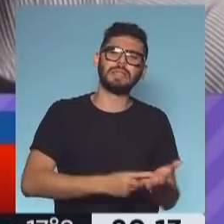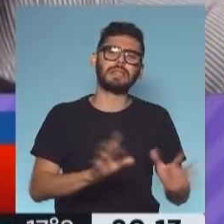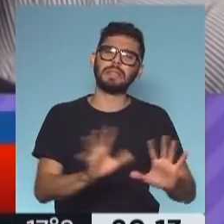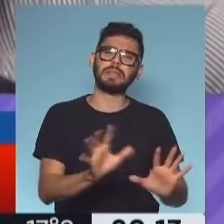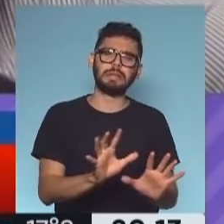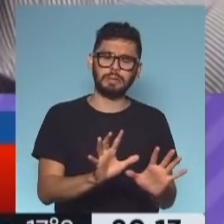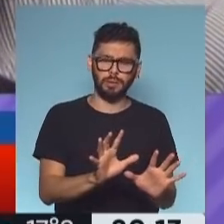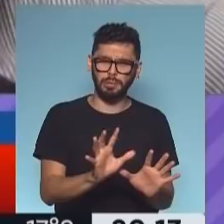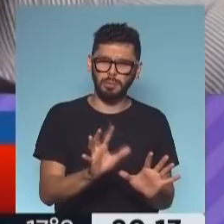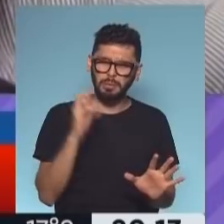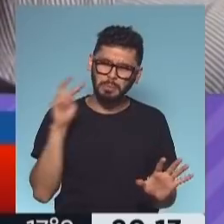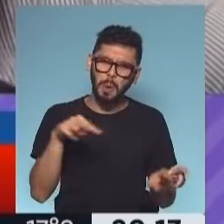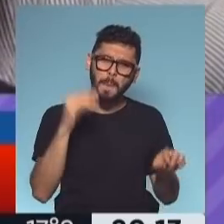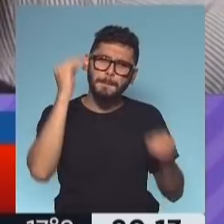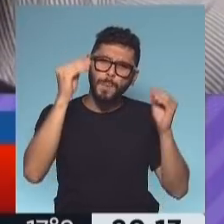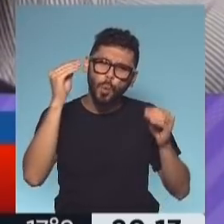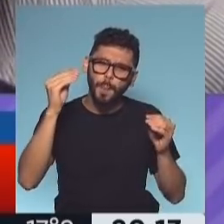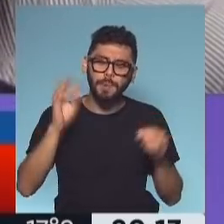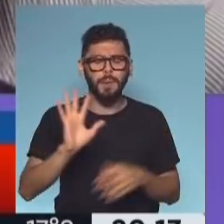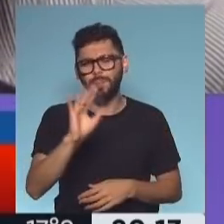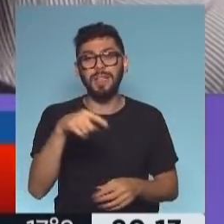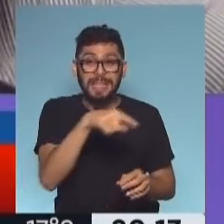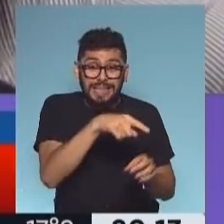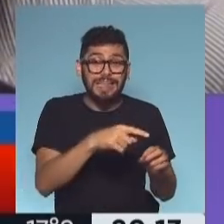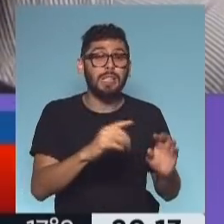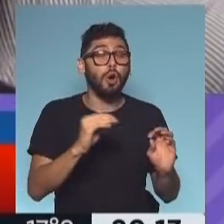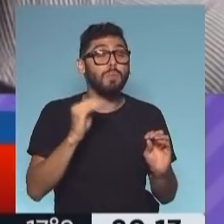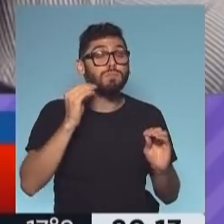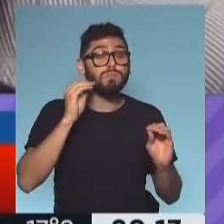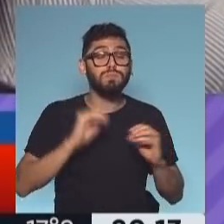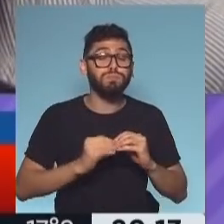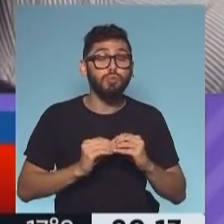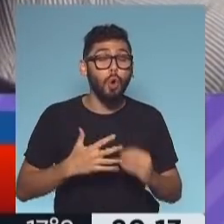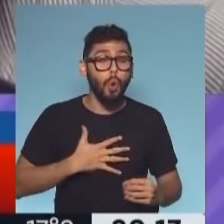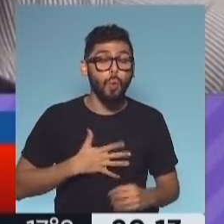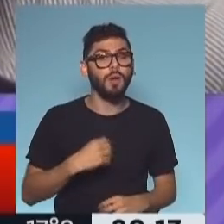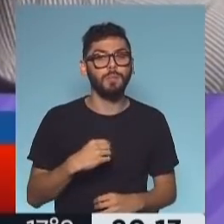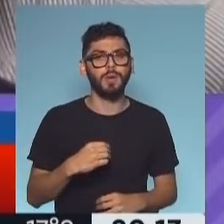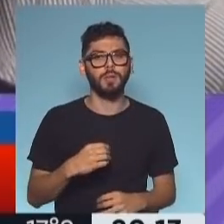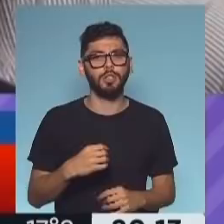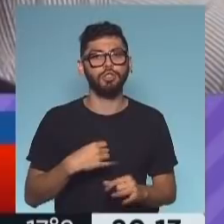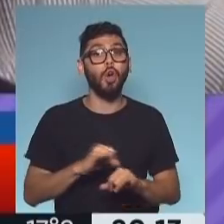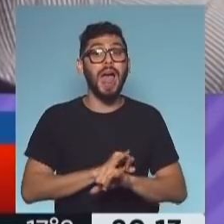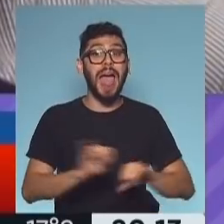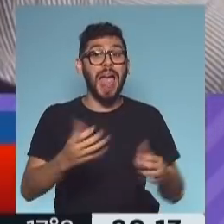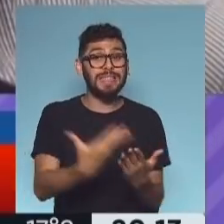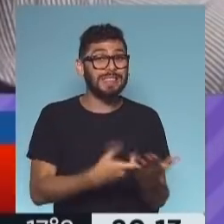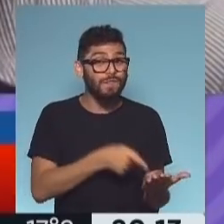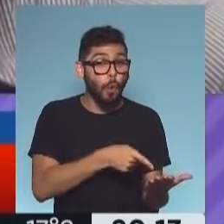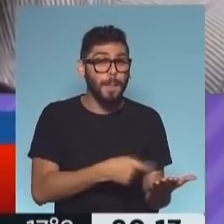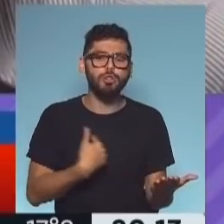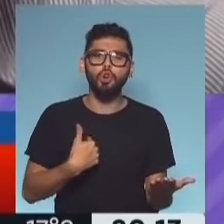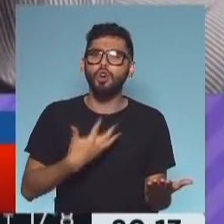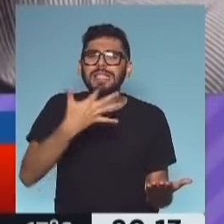Yo el único problema que tengo con eso es que no tengo esa información, digamos, no tengo la certeza